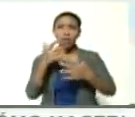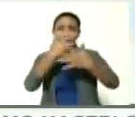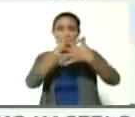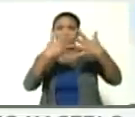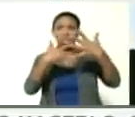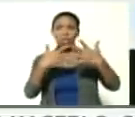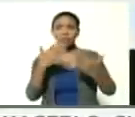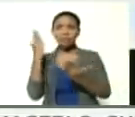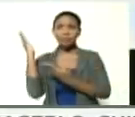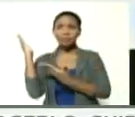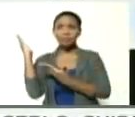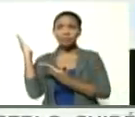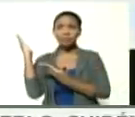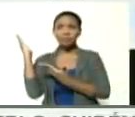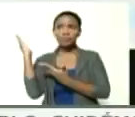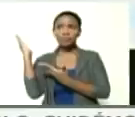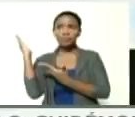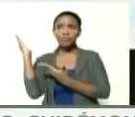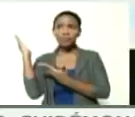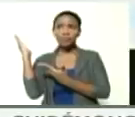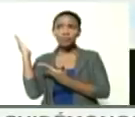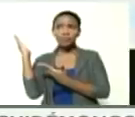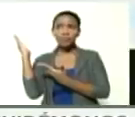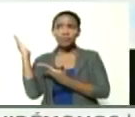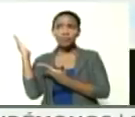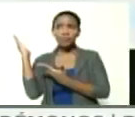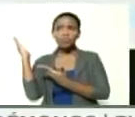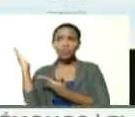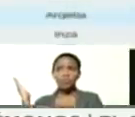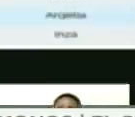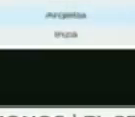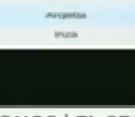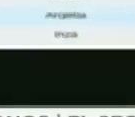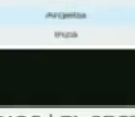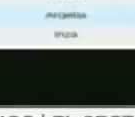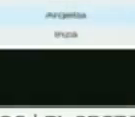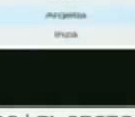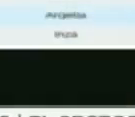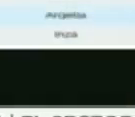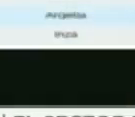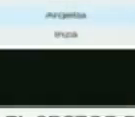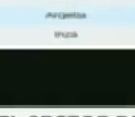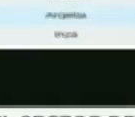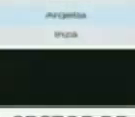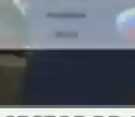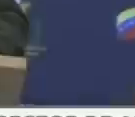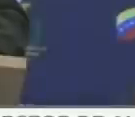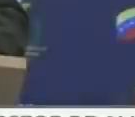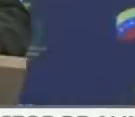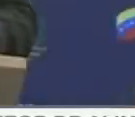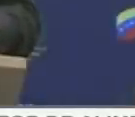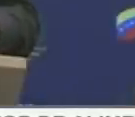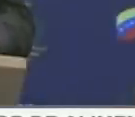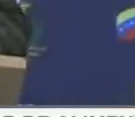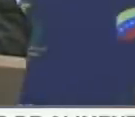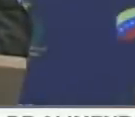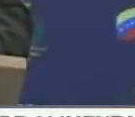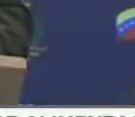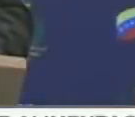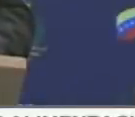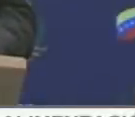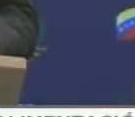lámina, pero no, el de las minas, que es un del Comité Internacional de la Cruz